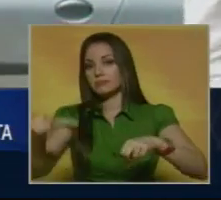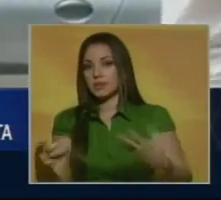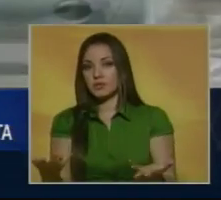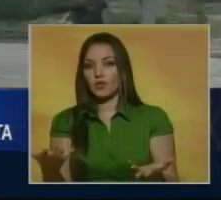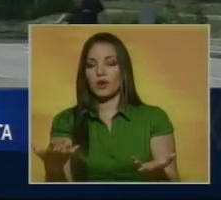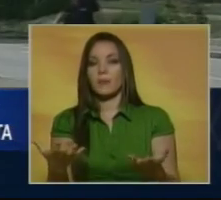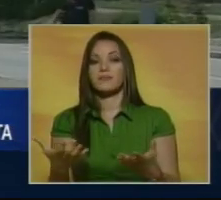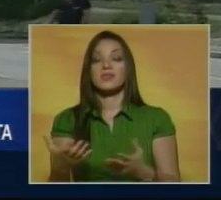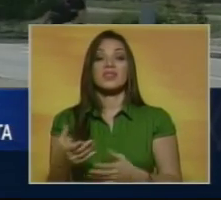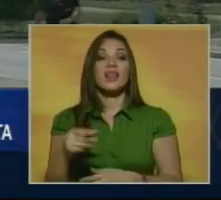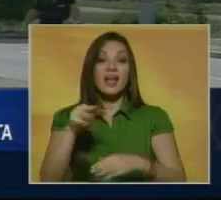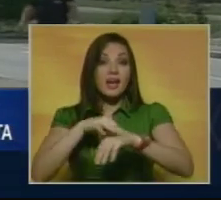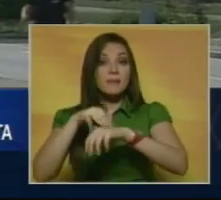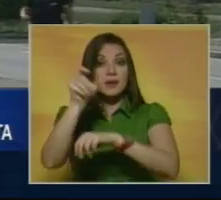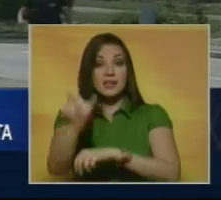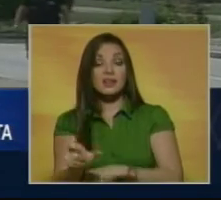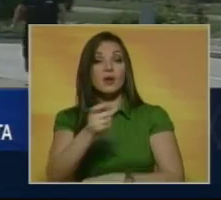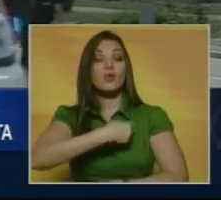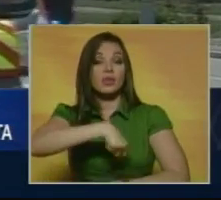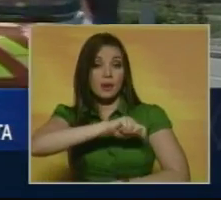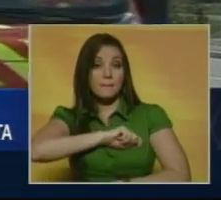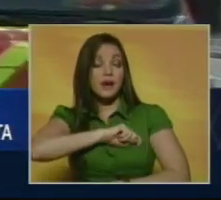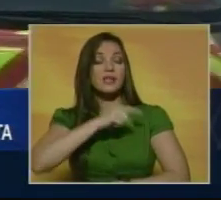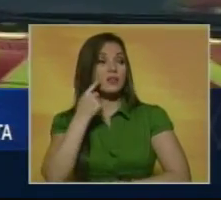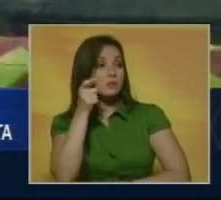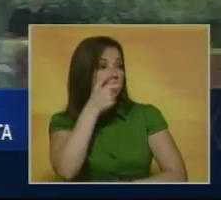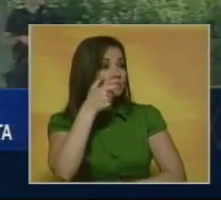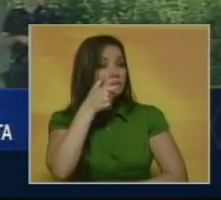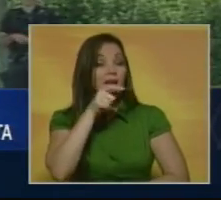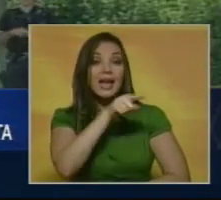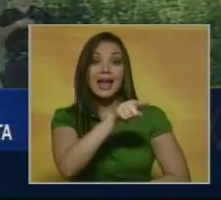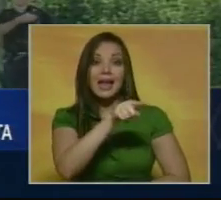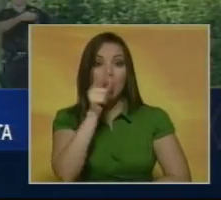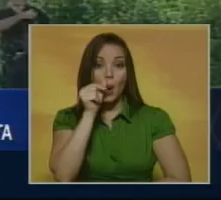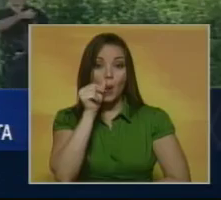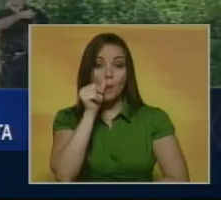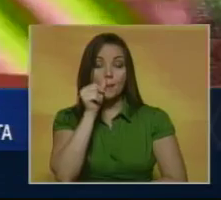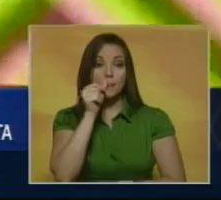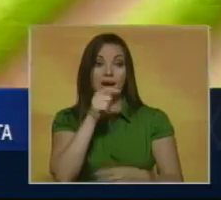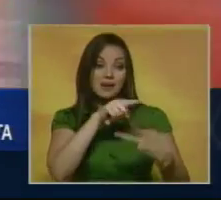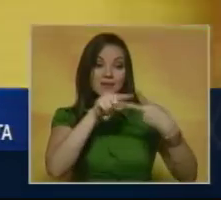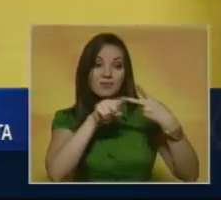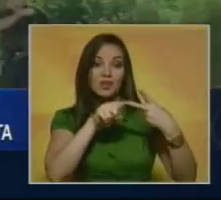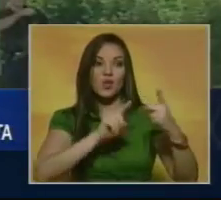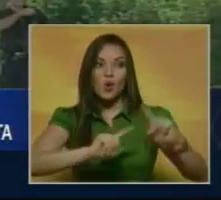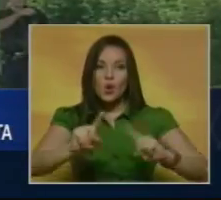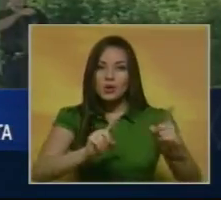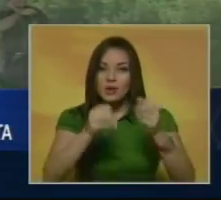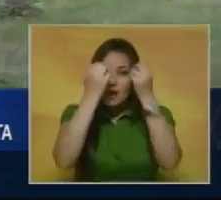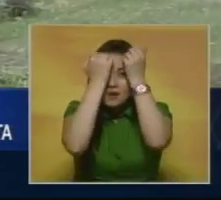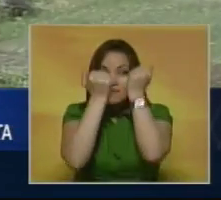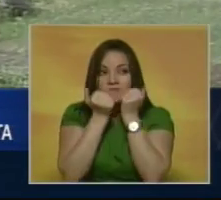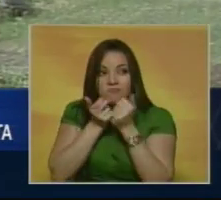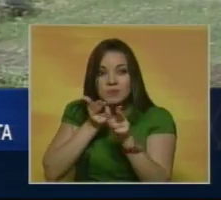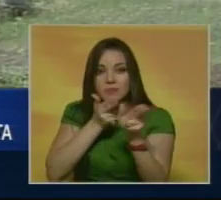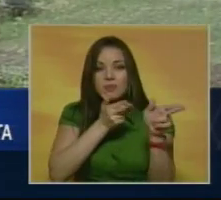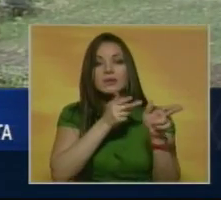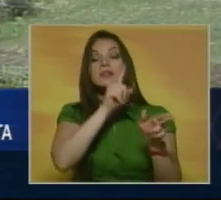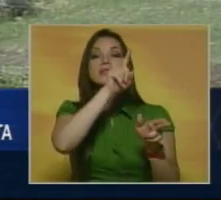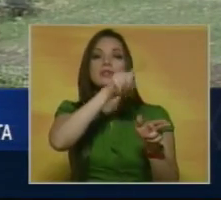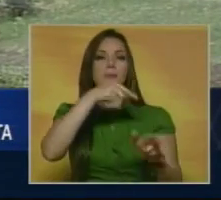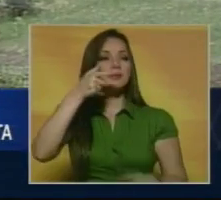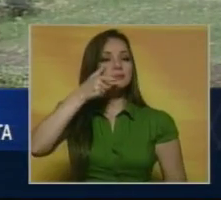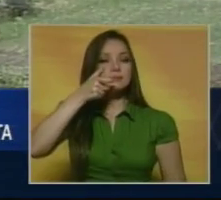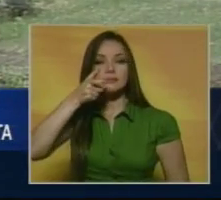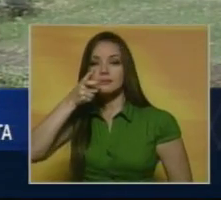Ministerio de Interior de España informó que quedaba este grupo que coordinaba el aparato político de la organización terrorista y que también se encargaba de vigilar